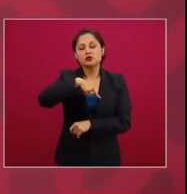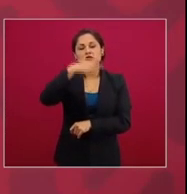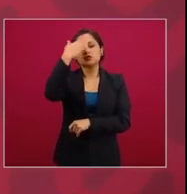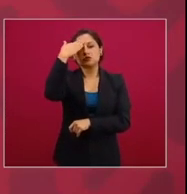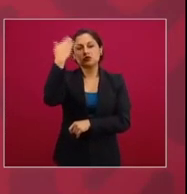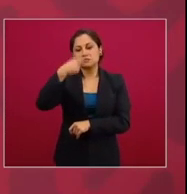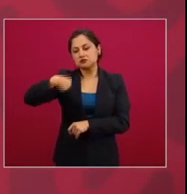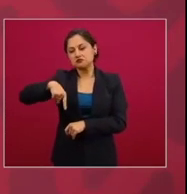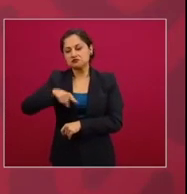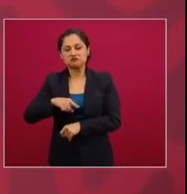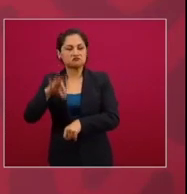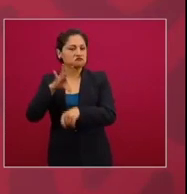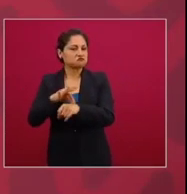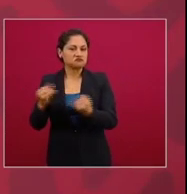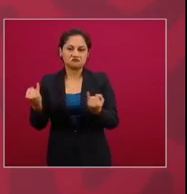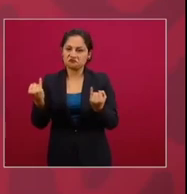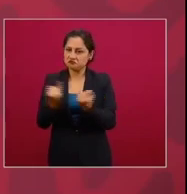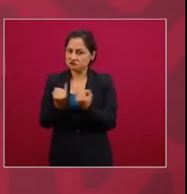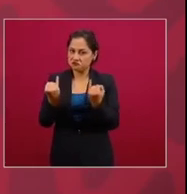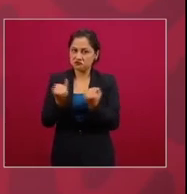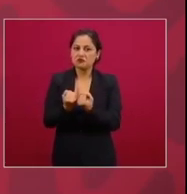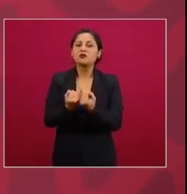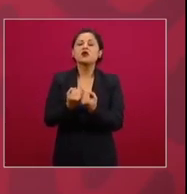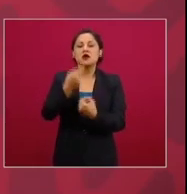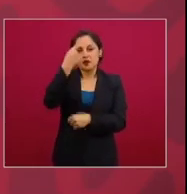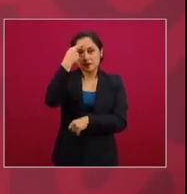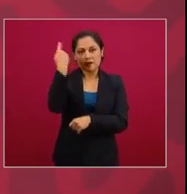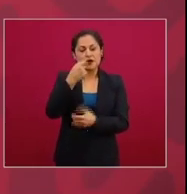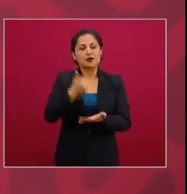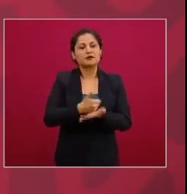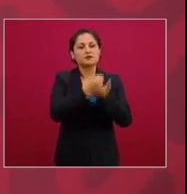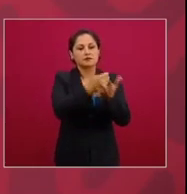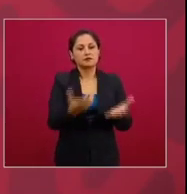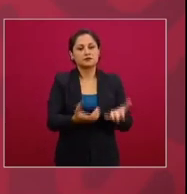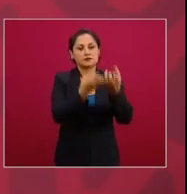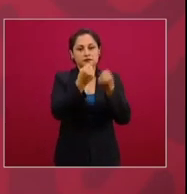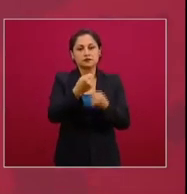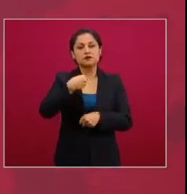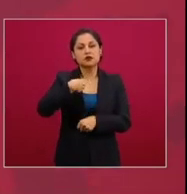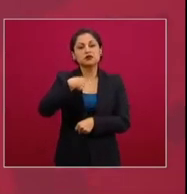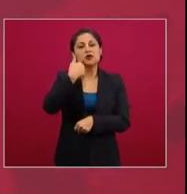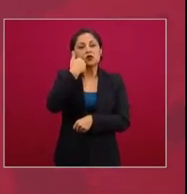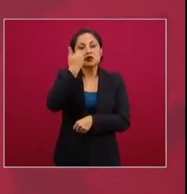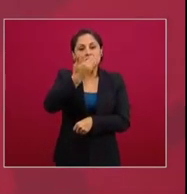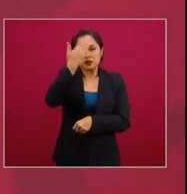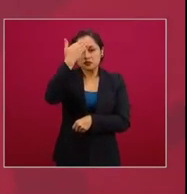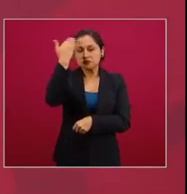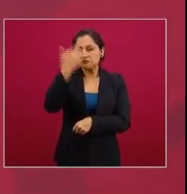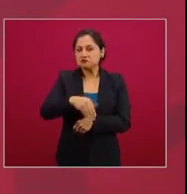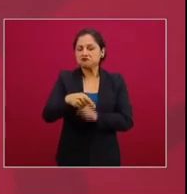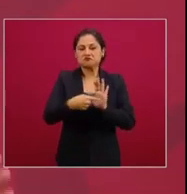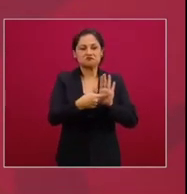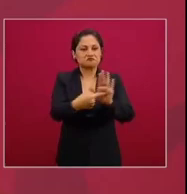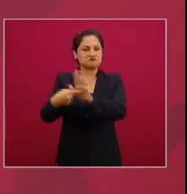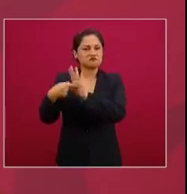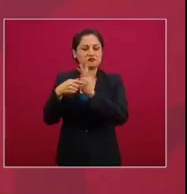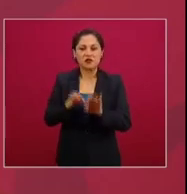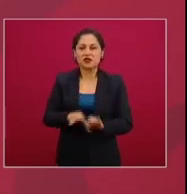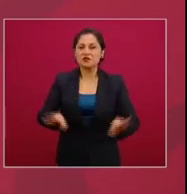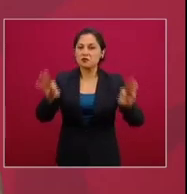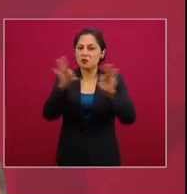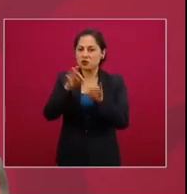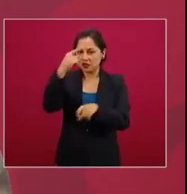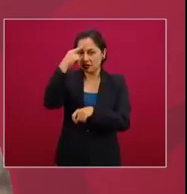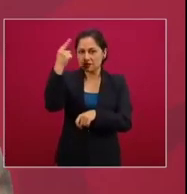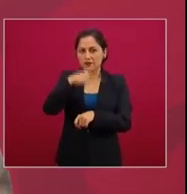en los siguientes días. Yo destaco como muy positivo el trabajo que se suma. Entre público-privado, donde realmente se destaca esa confianza entre unos y